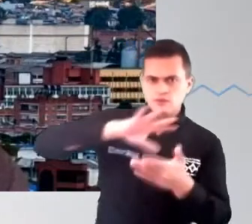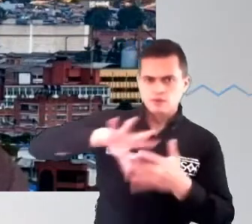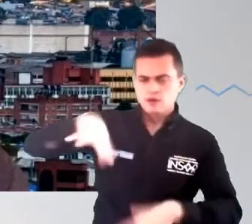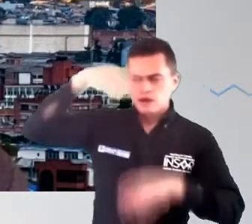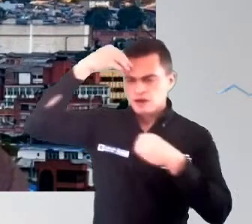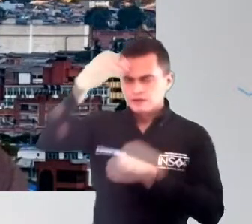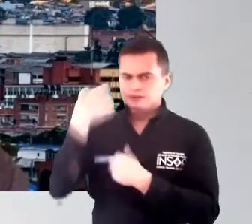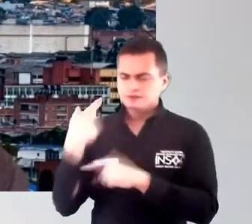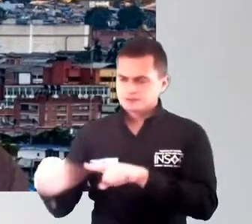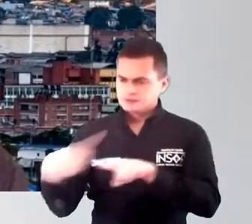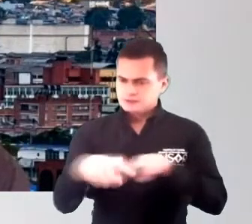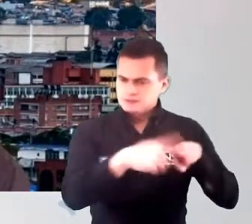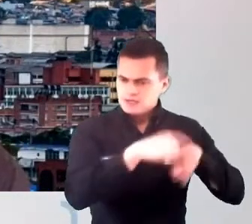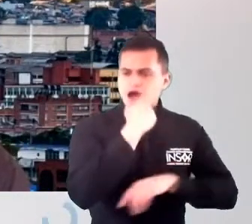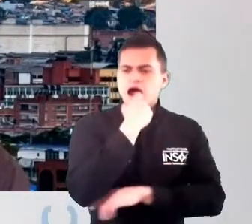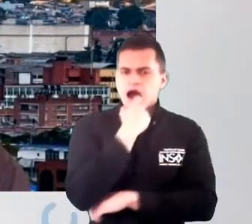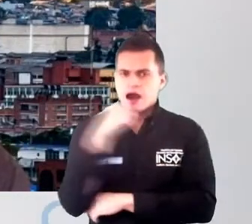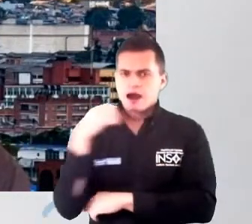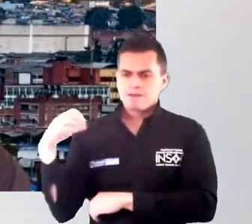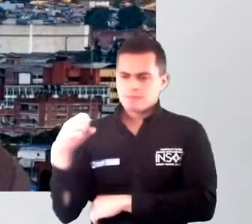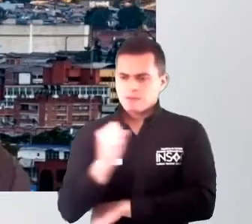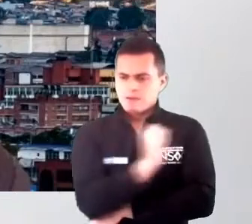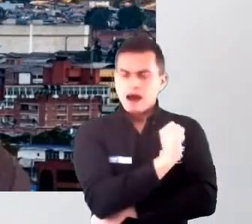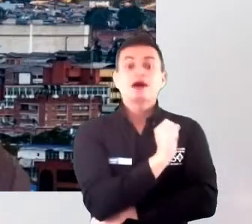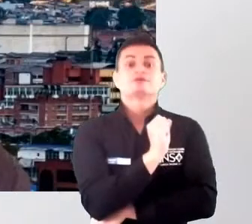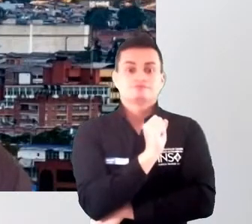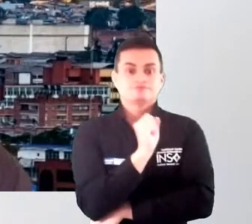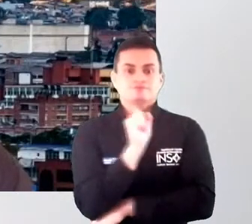esta pregunta. Entonces,